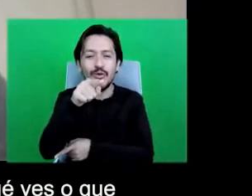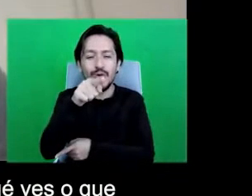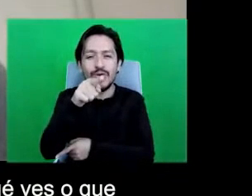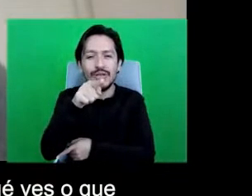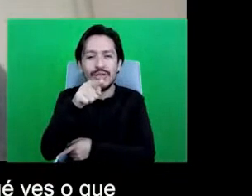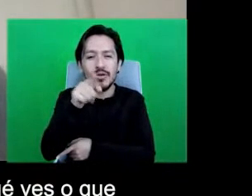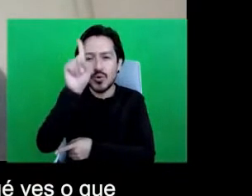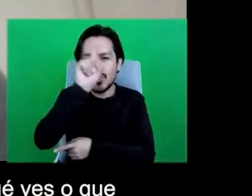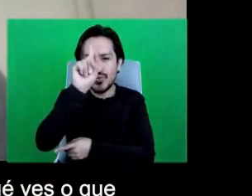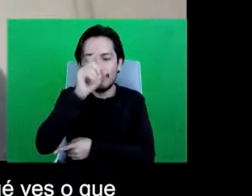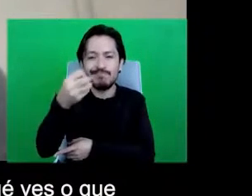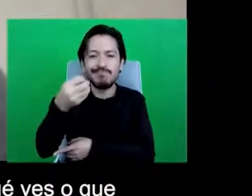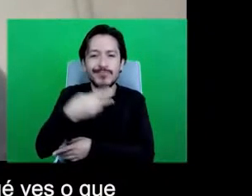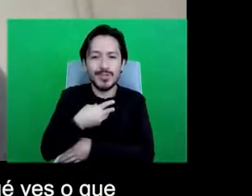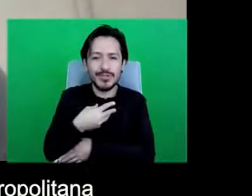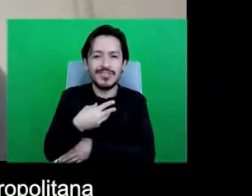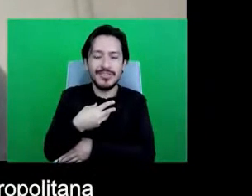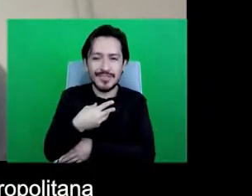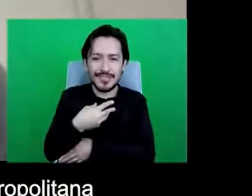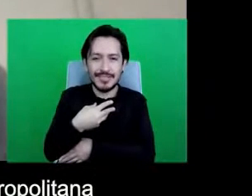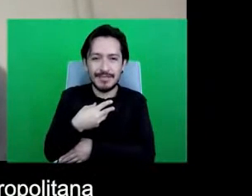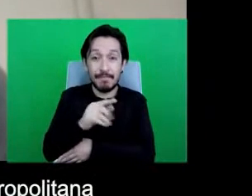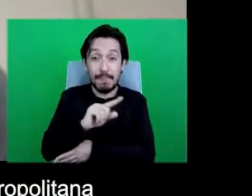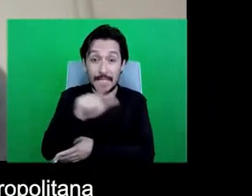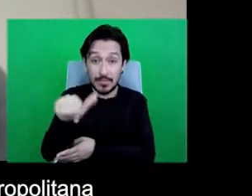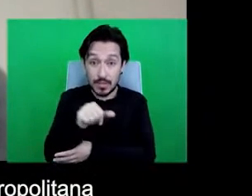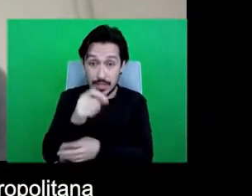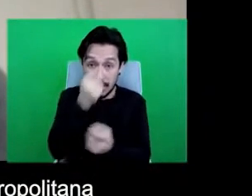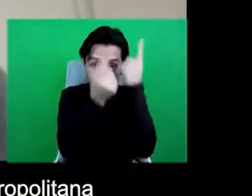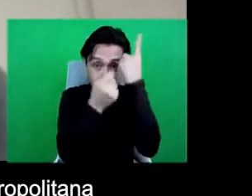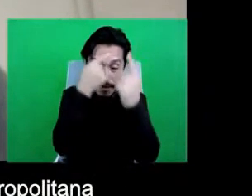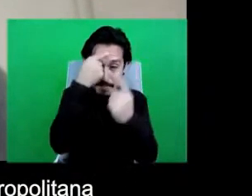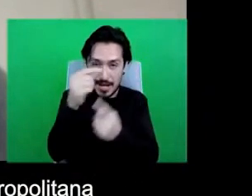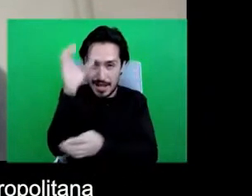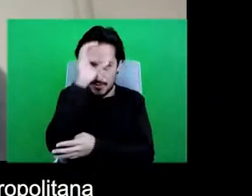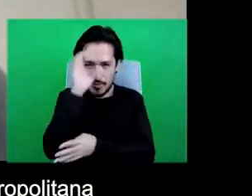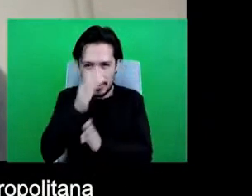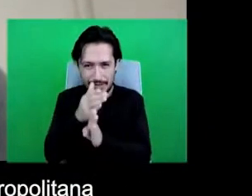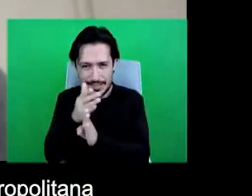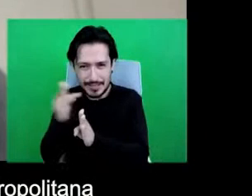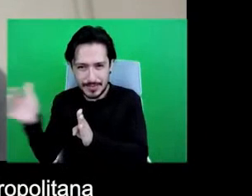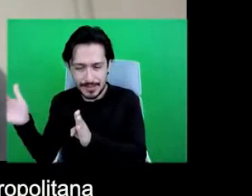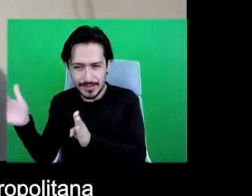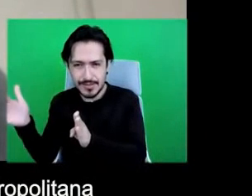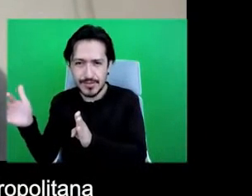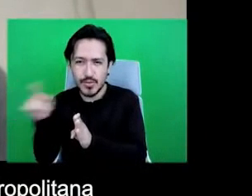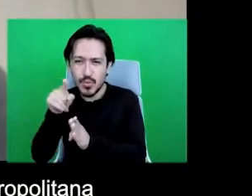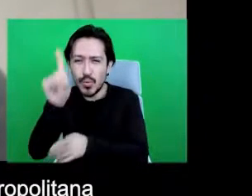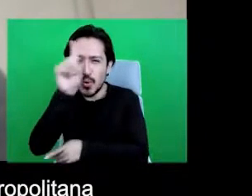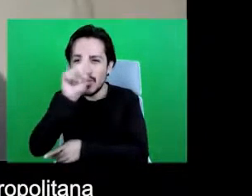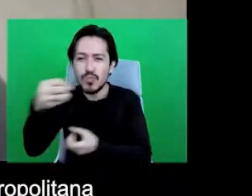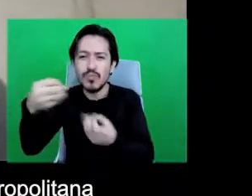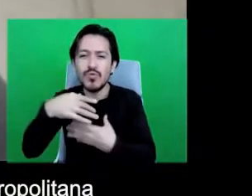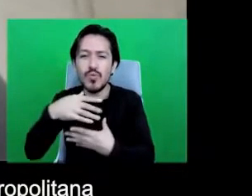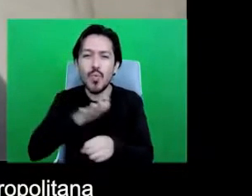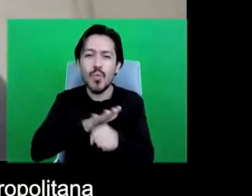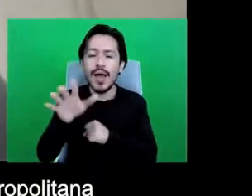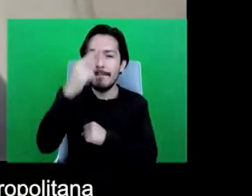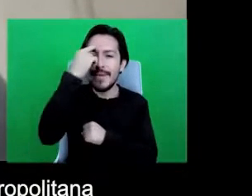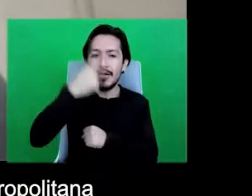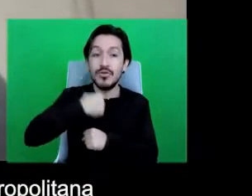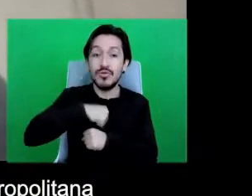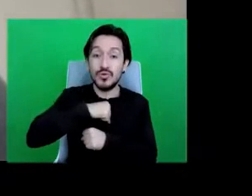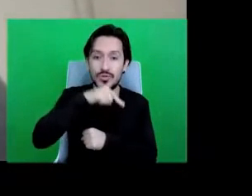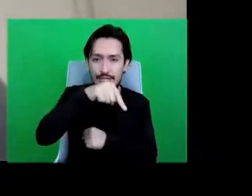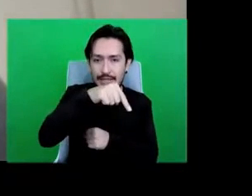darías después de innovación para la cultura para las personas que estamos aquí en la zona metropolitana podamos mejorar en ese sentido,